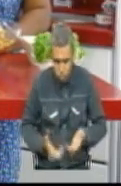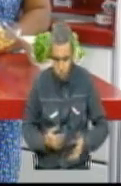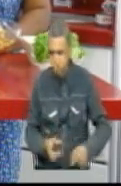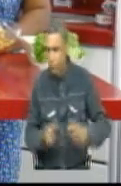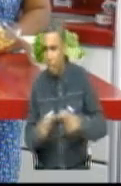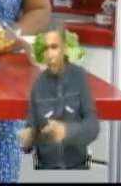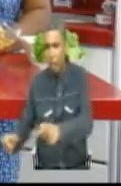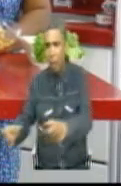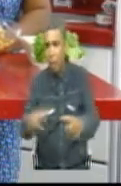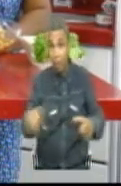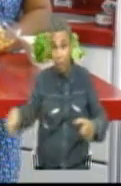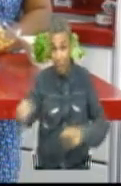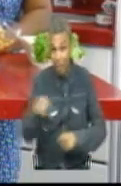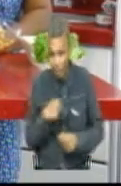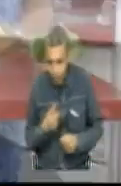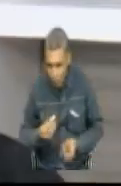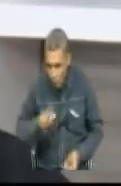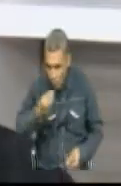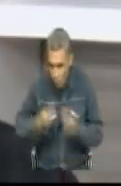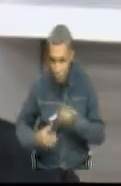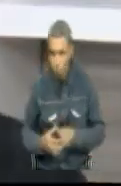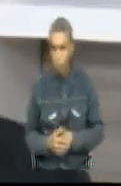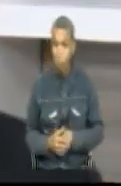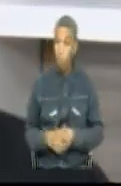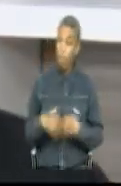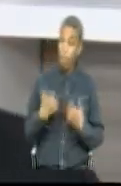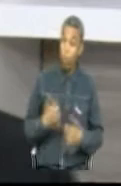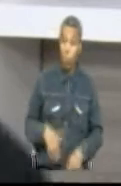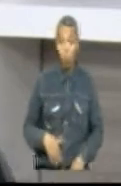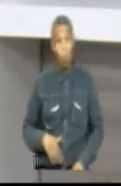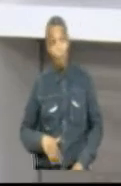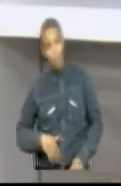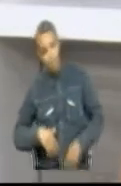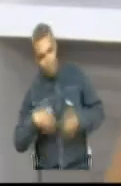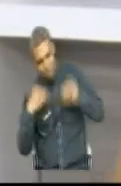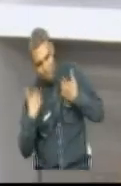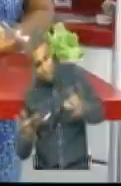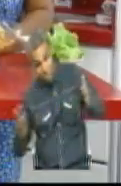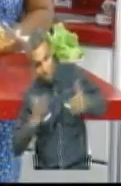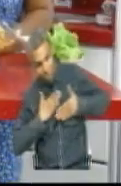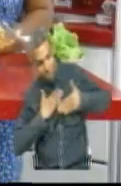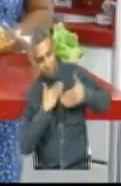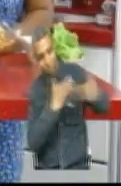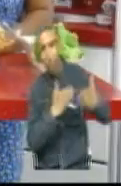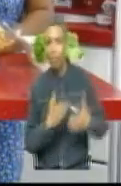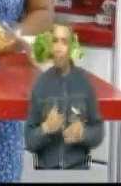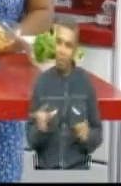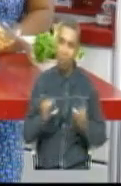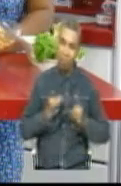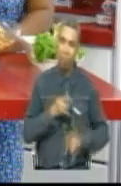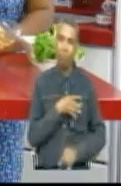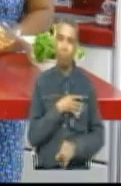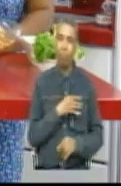uno le pone amor a las cosas las cosas se cambian de sabor y la pregunta de medicina que la motivó a